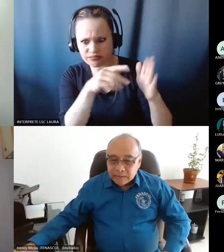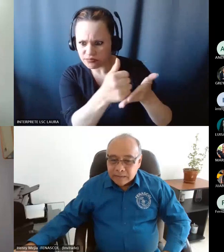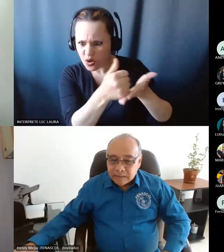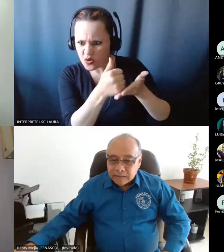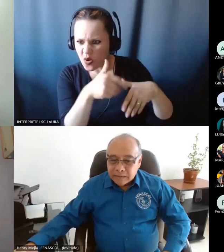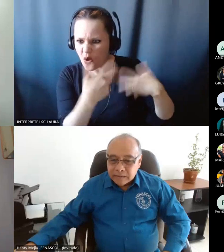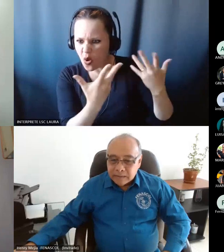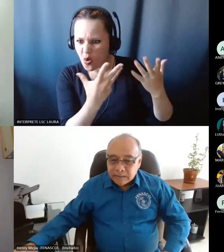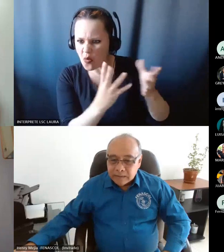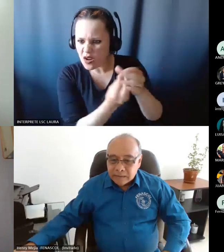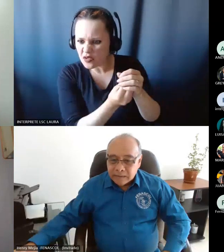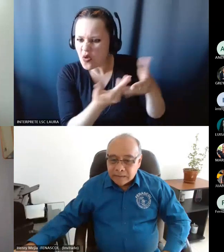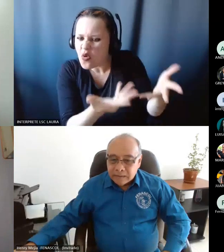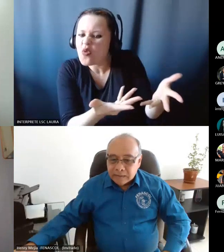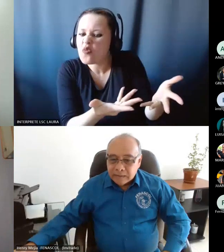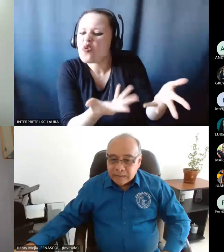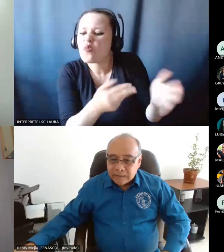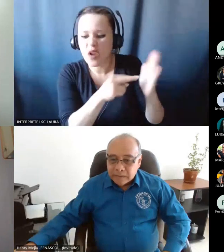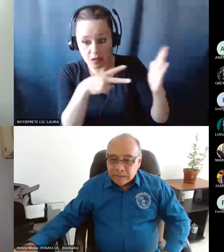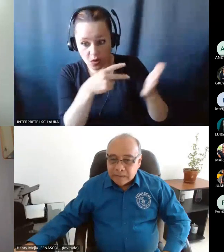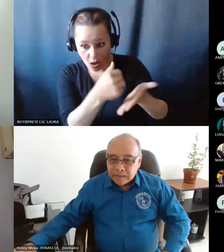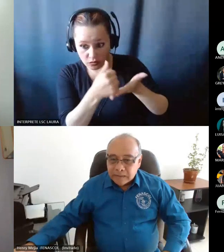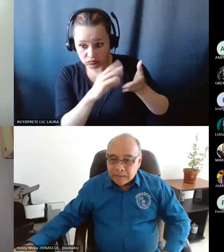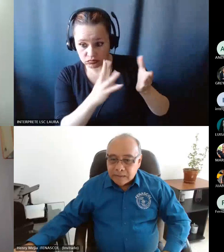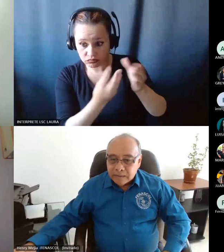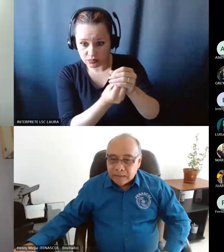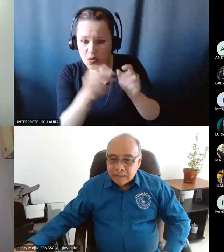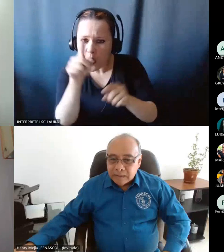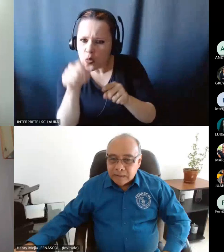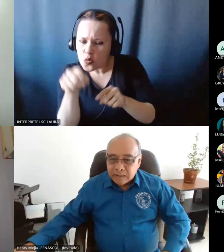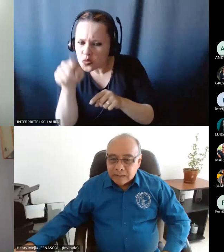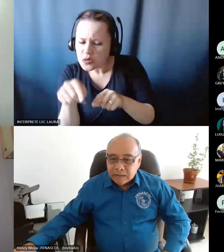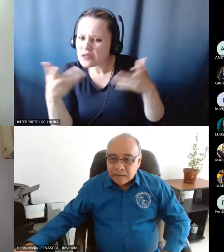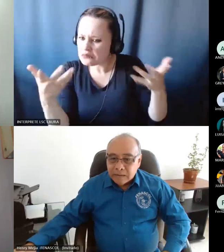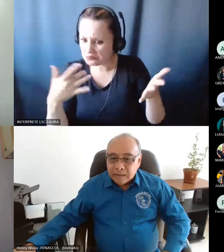inclusión Cuál es el papel que ejerce en este momento para